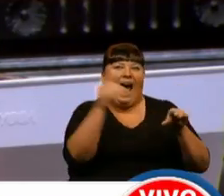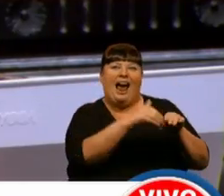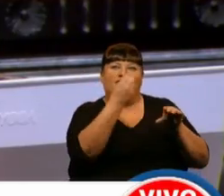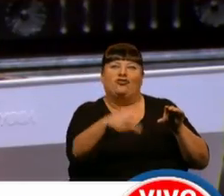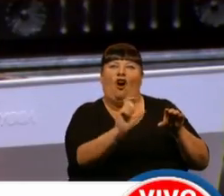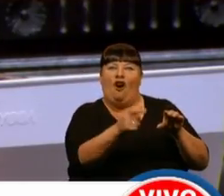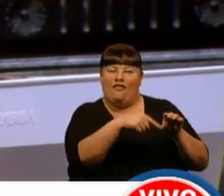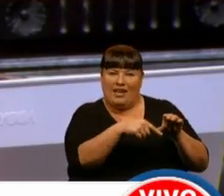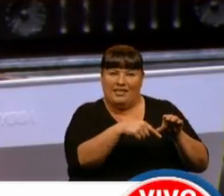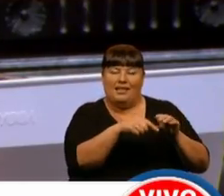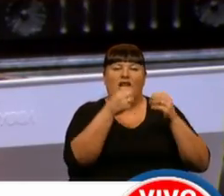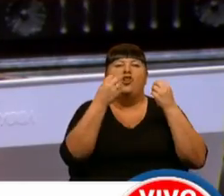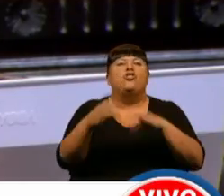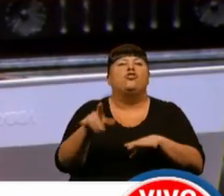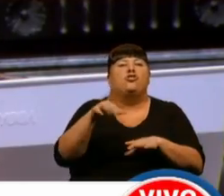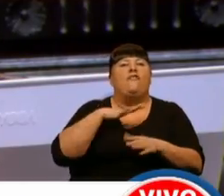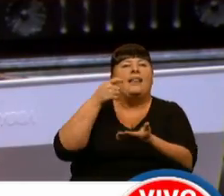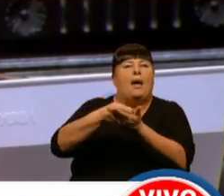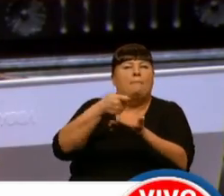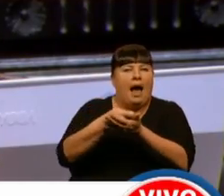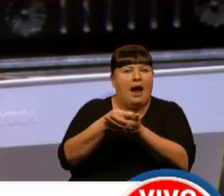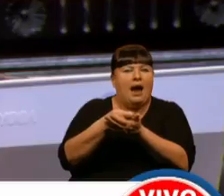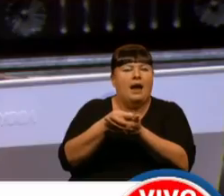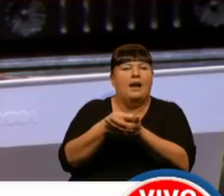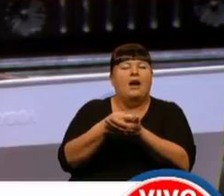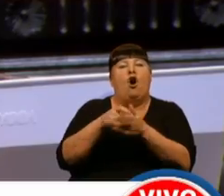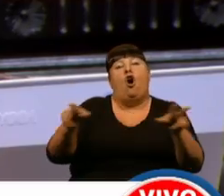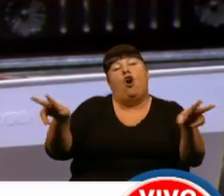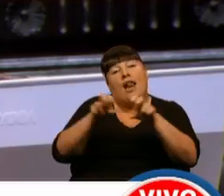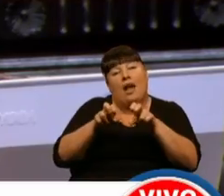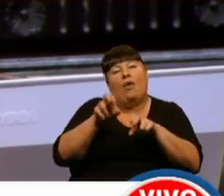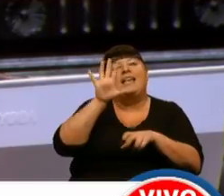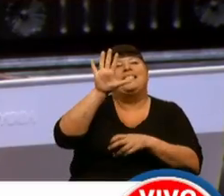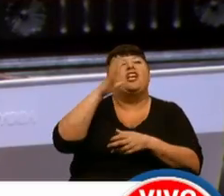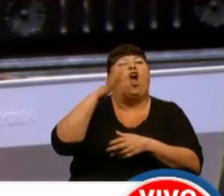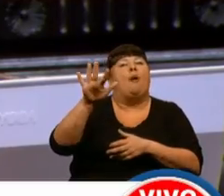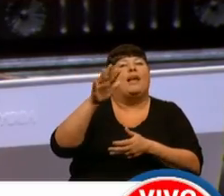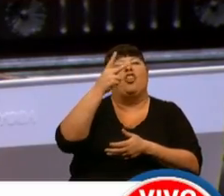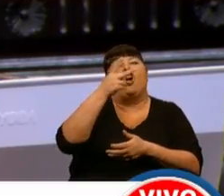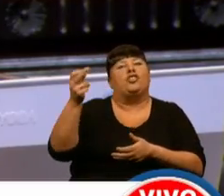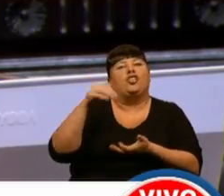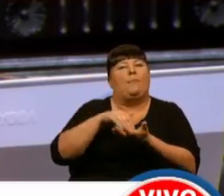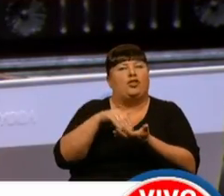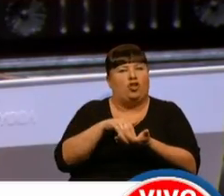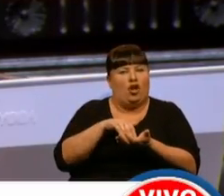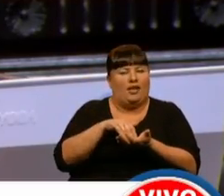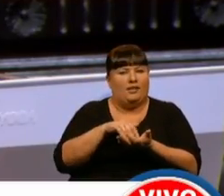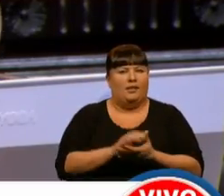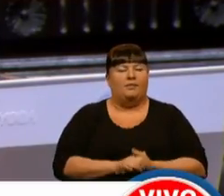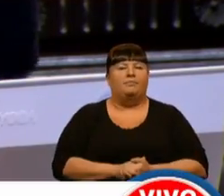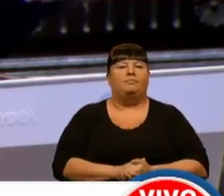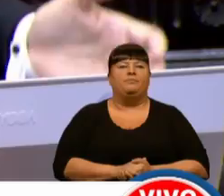excedente y quedan solamente por por cubrir o recaudar unos 5 mil 200 millones